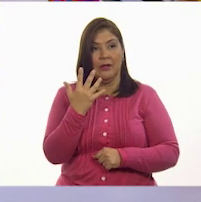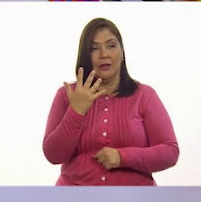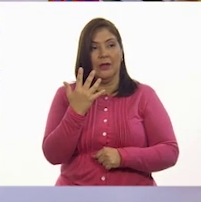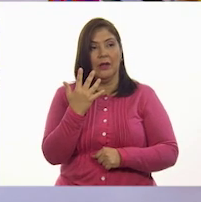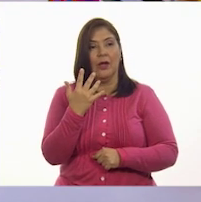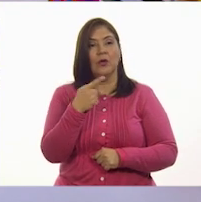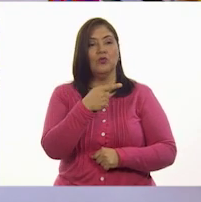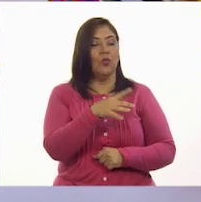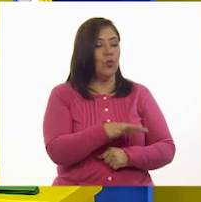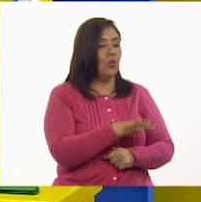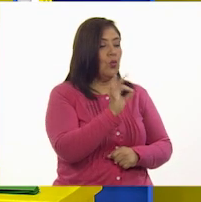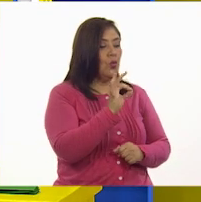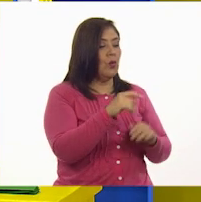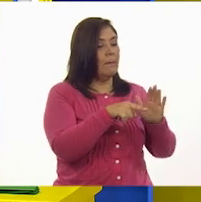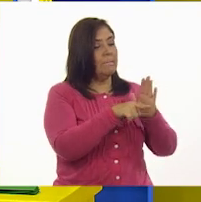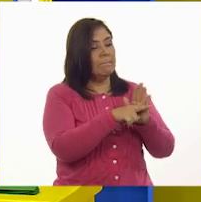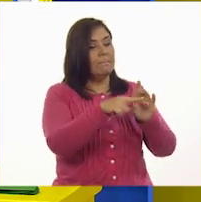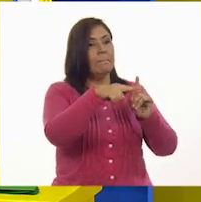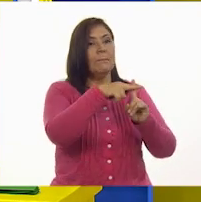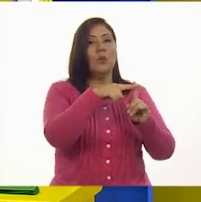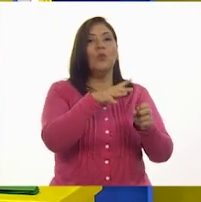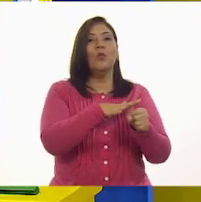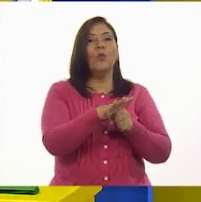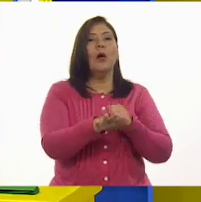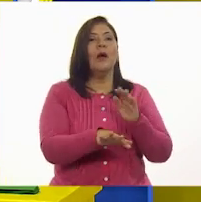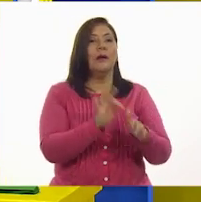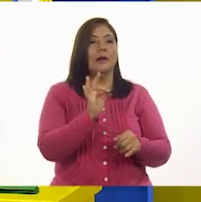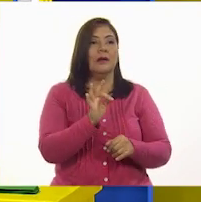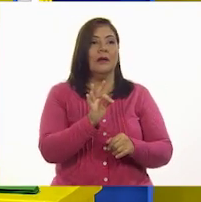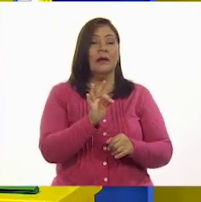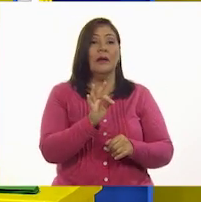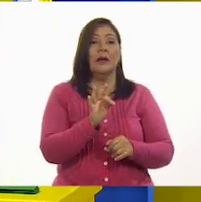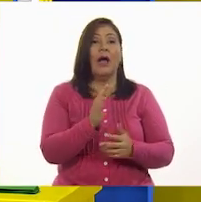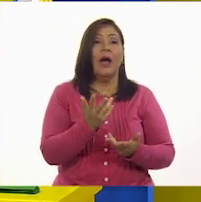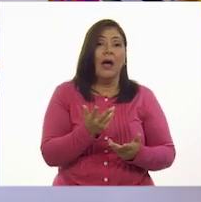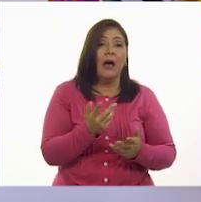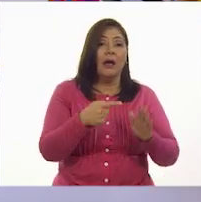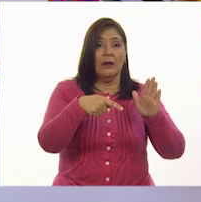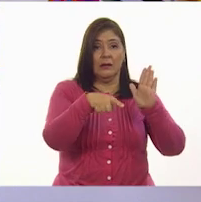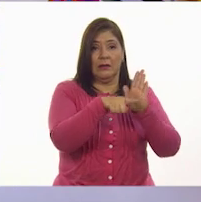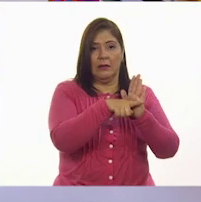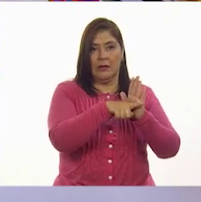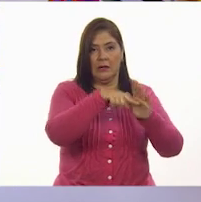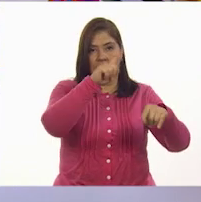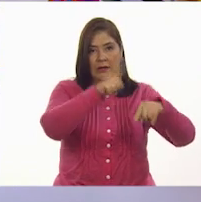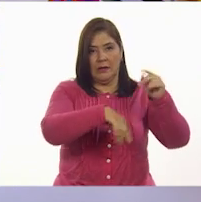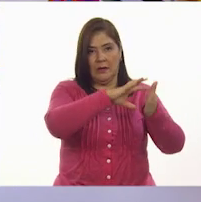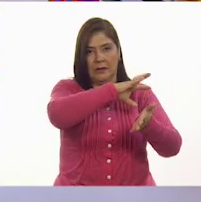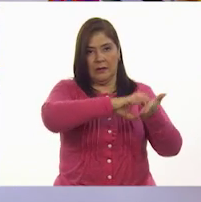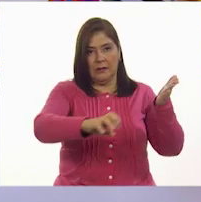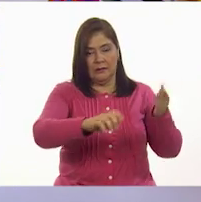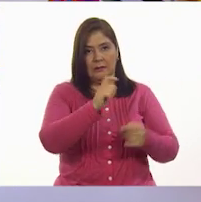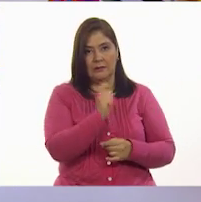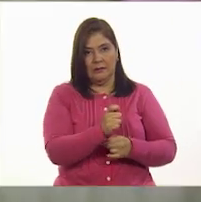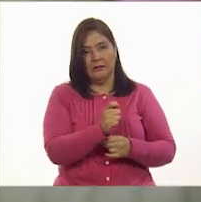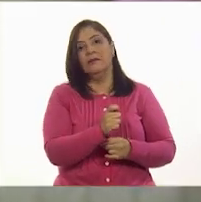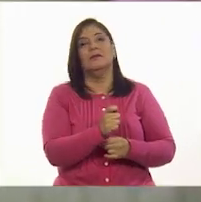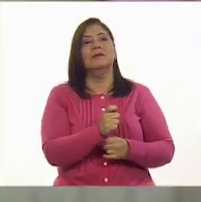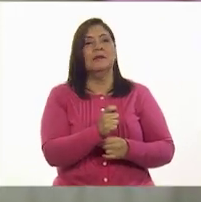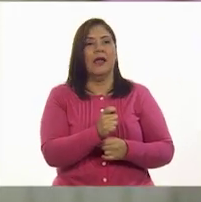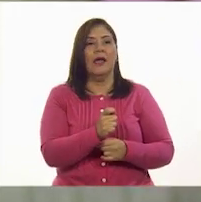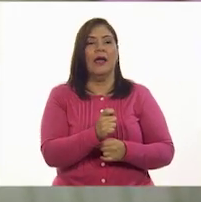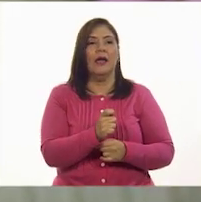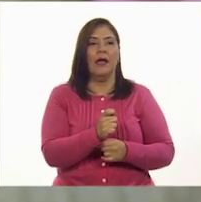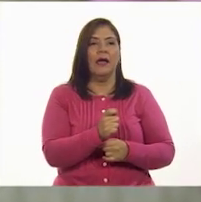una tarjeta para saber si vamos a restar o sumar. ¿A restar? Vamos a restar.